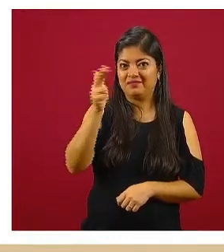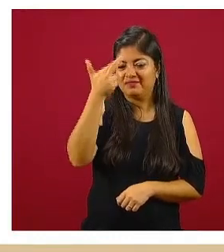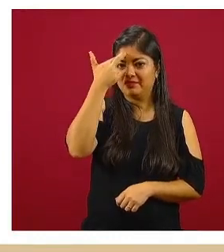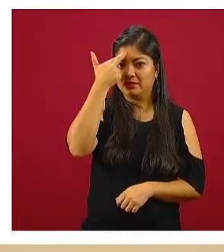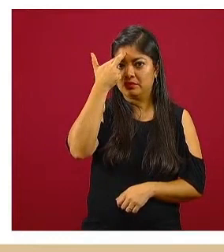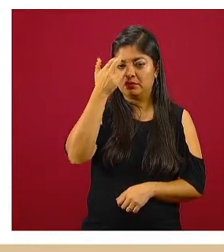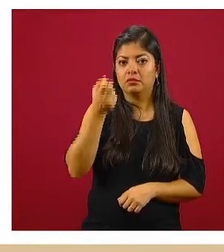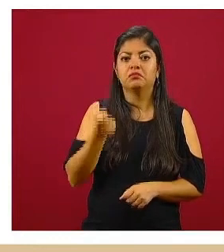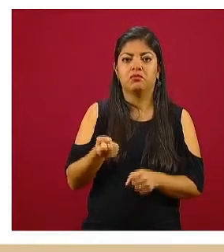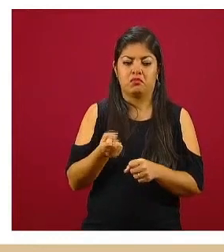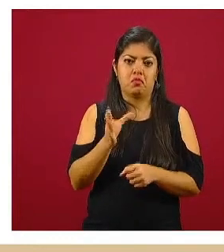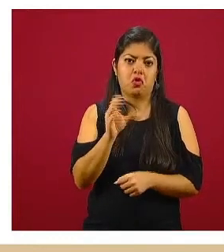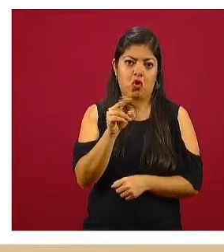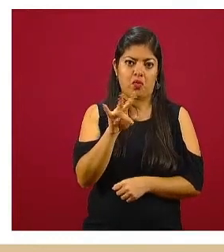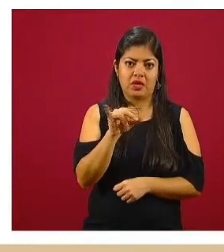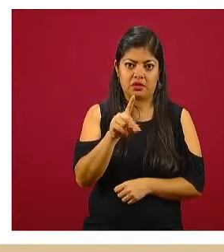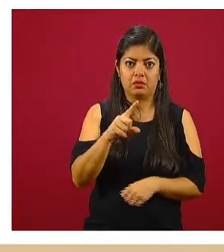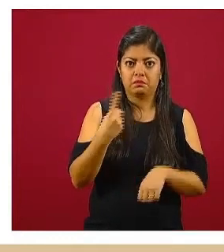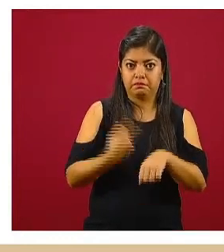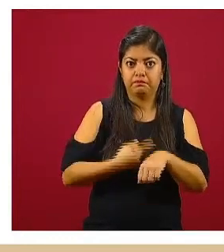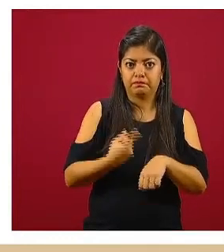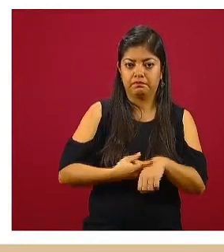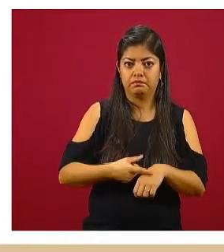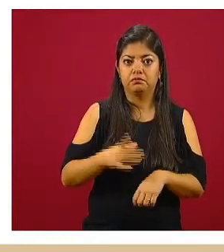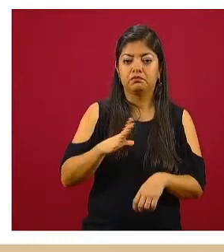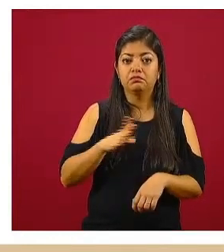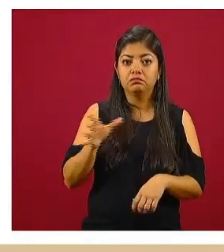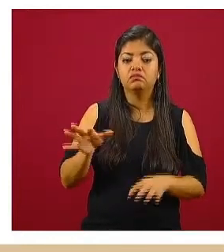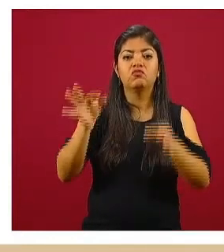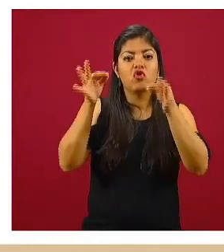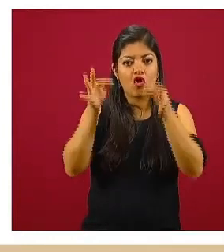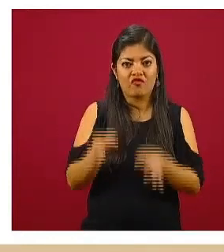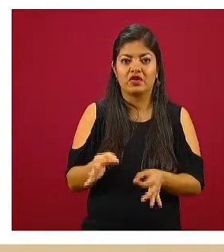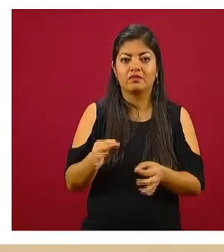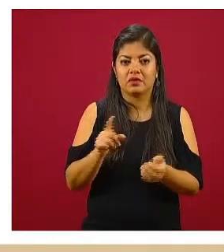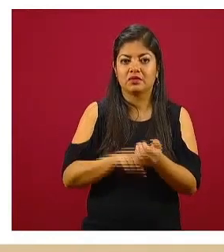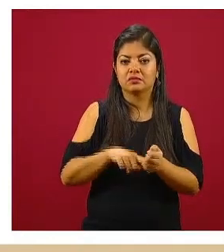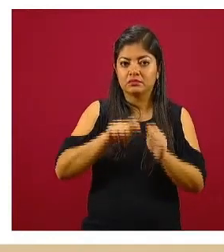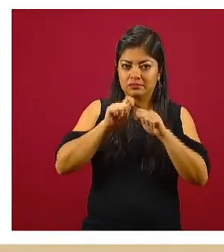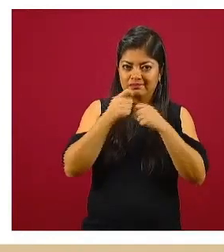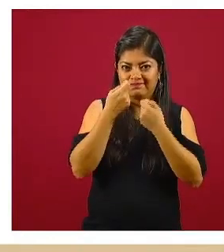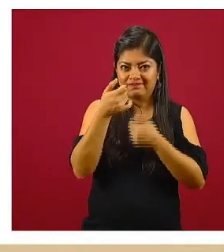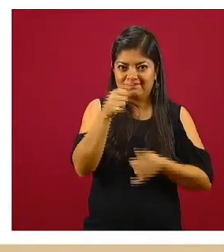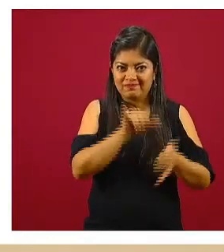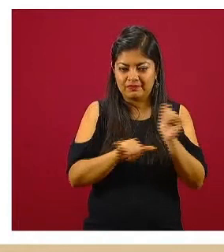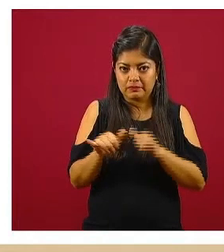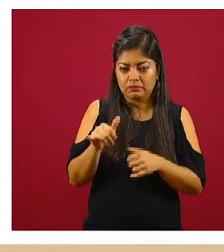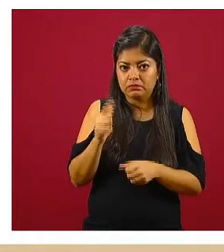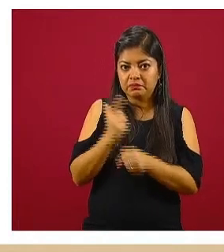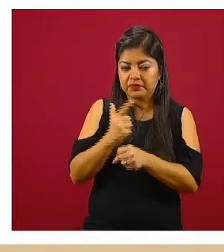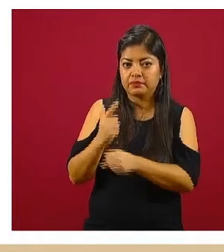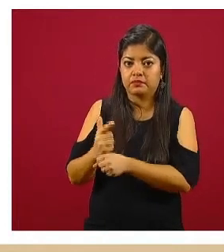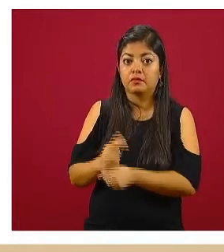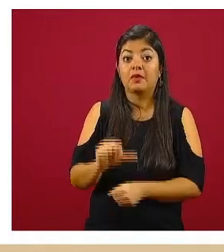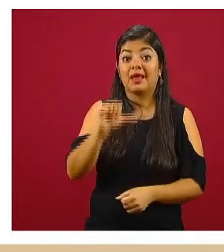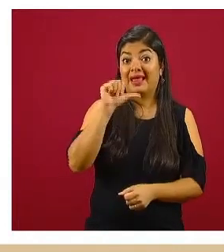tenido COVID y han sido confirmadas por los métodos de laboratorio para esta enfermedad. De